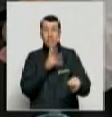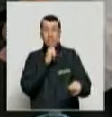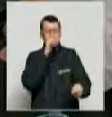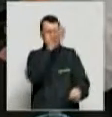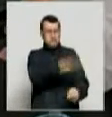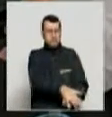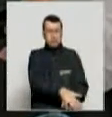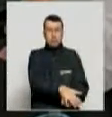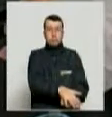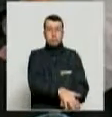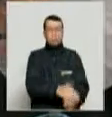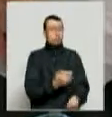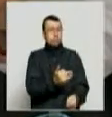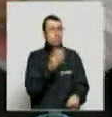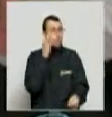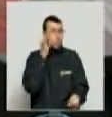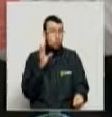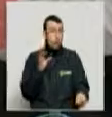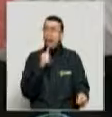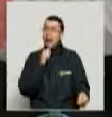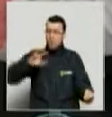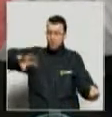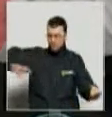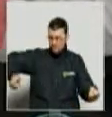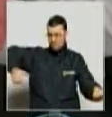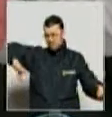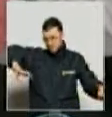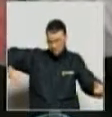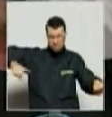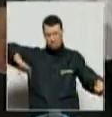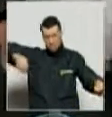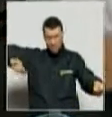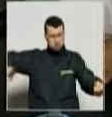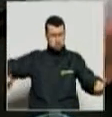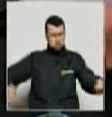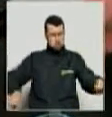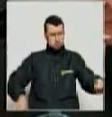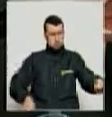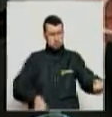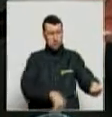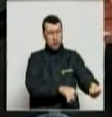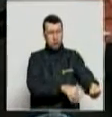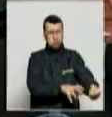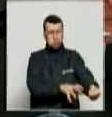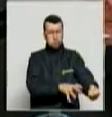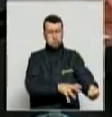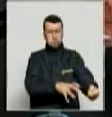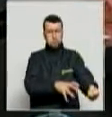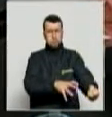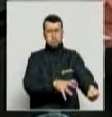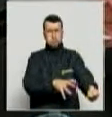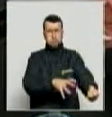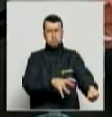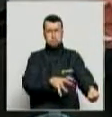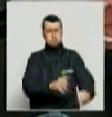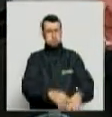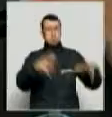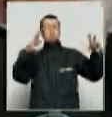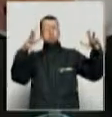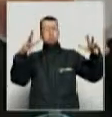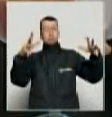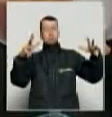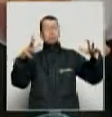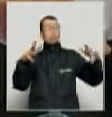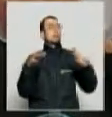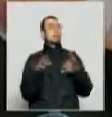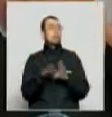el esparsor del agua. Y cuando abro la llave, esa presión de agua en la manguera hace que se